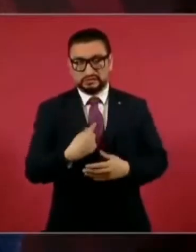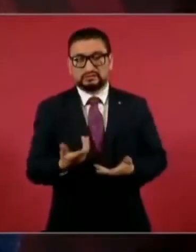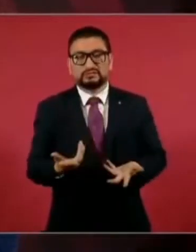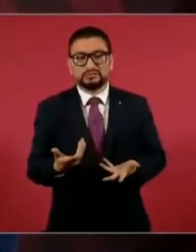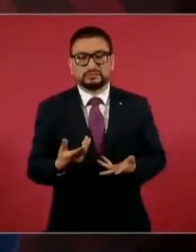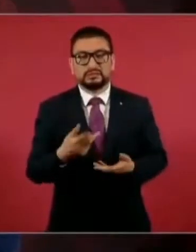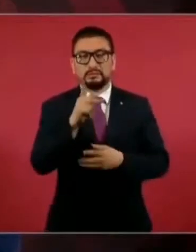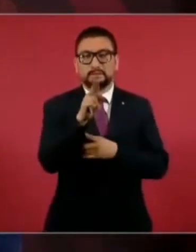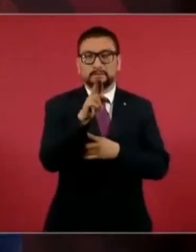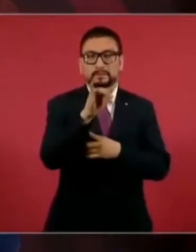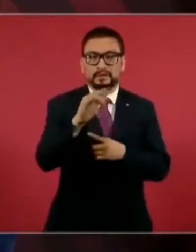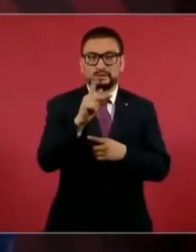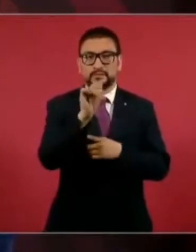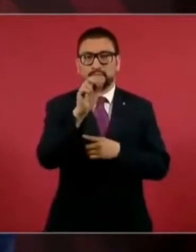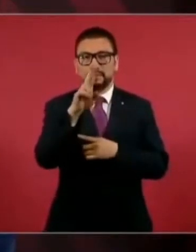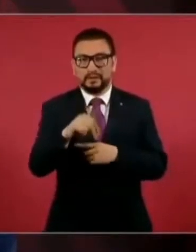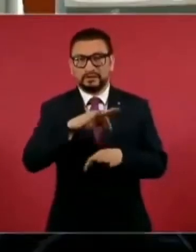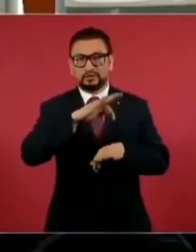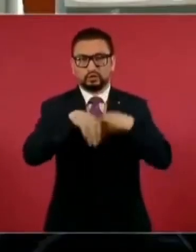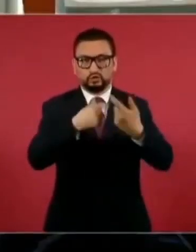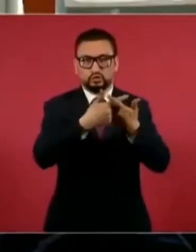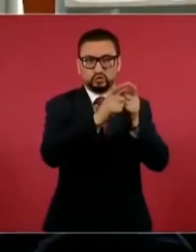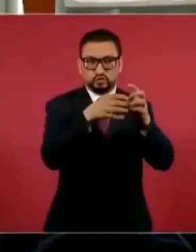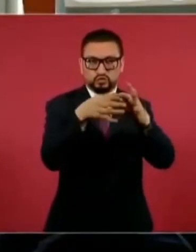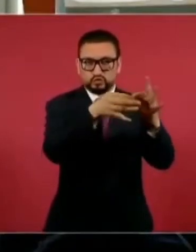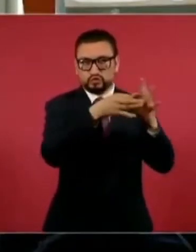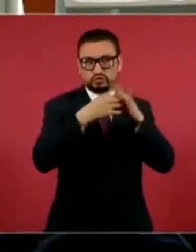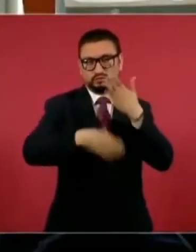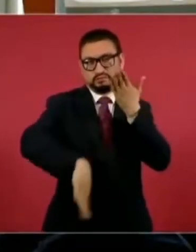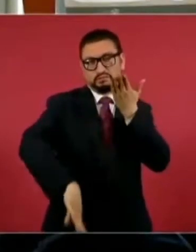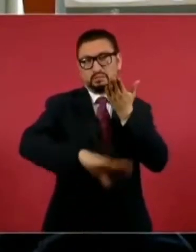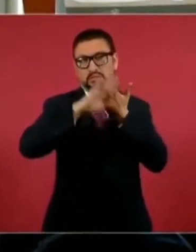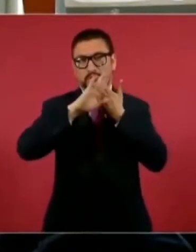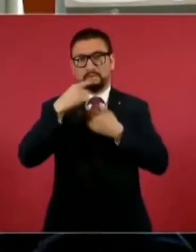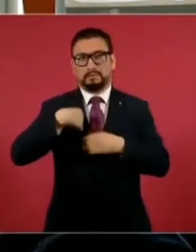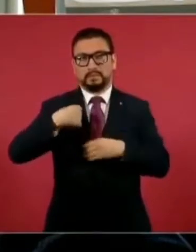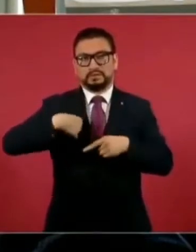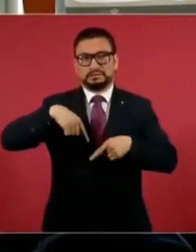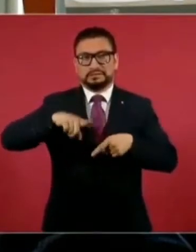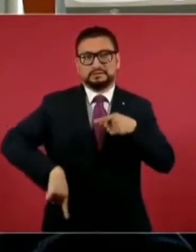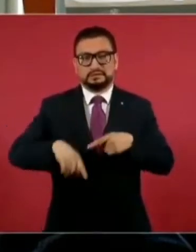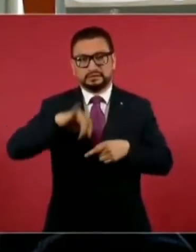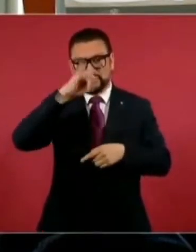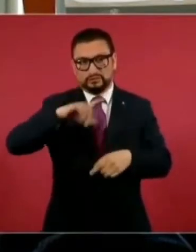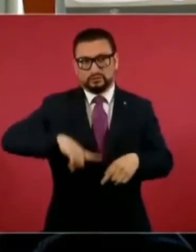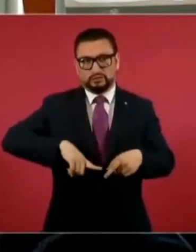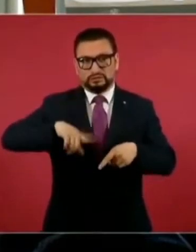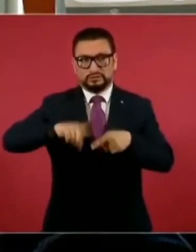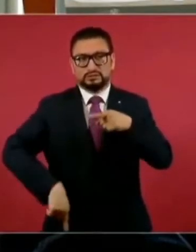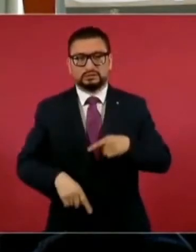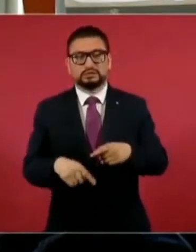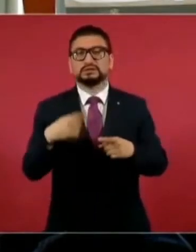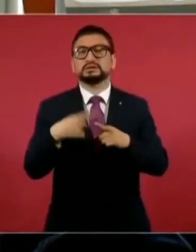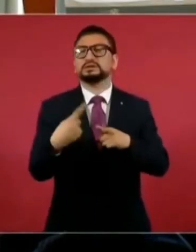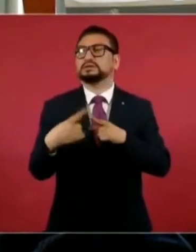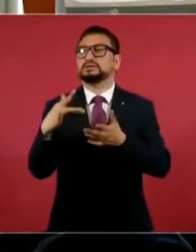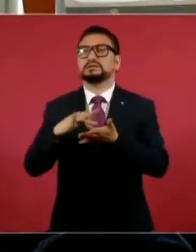PRI, PAN, todos, para destituirme como jefe de gobierno. ¿Quién me sacó